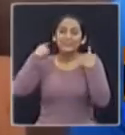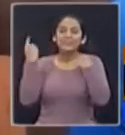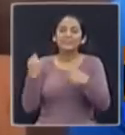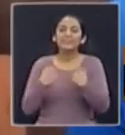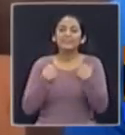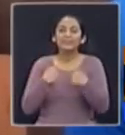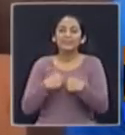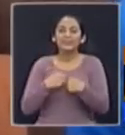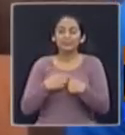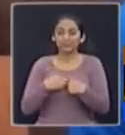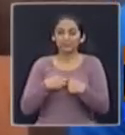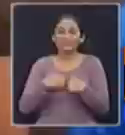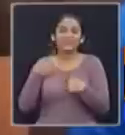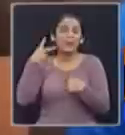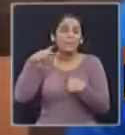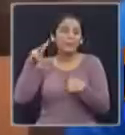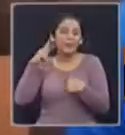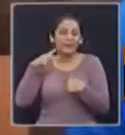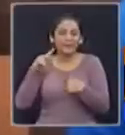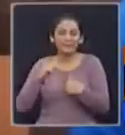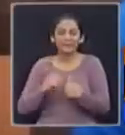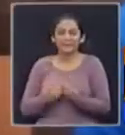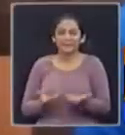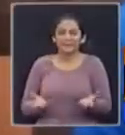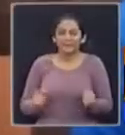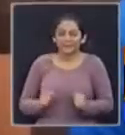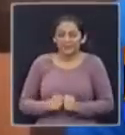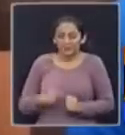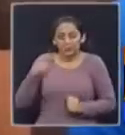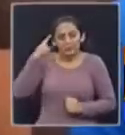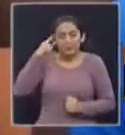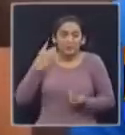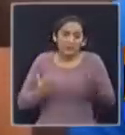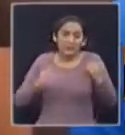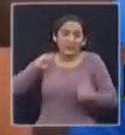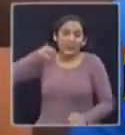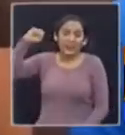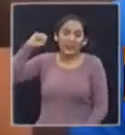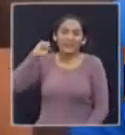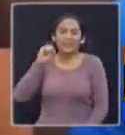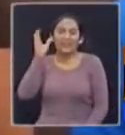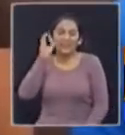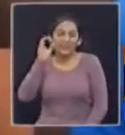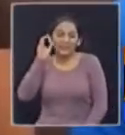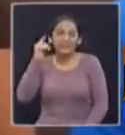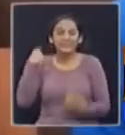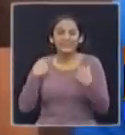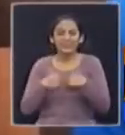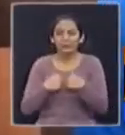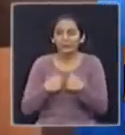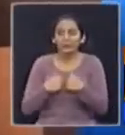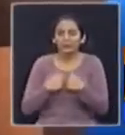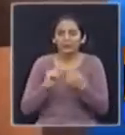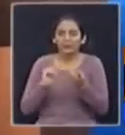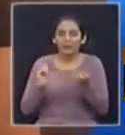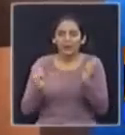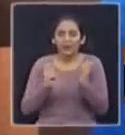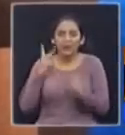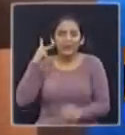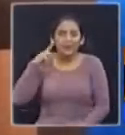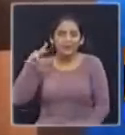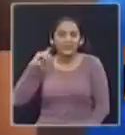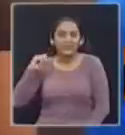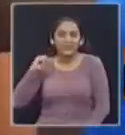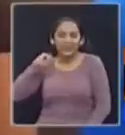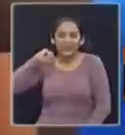Estábamos pronosticados para medalla de bronce, no, pero en la semifinal